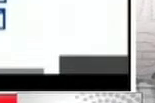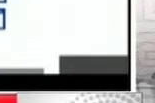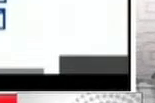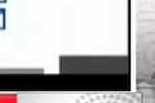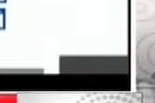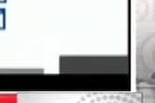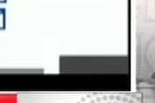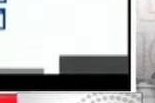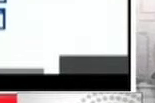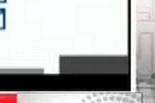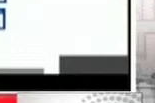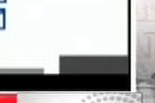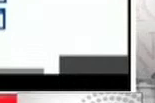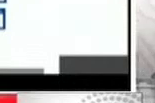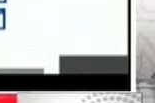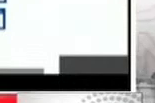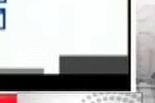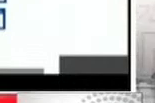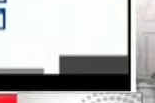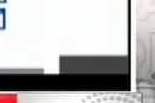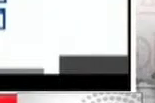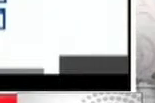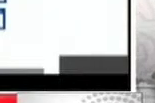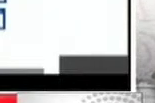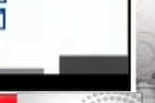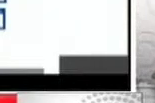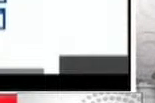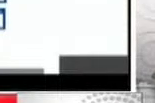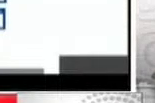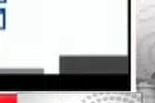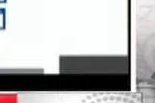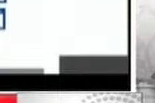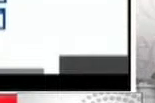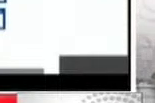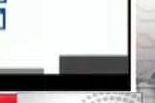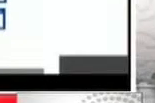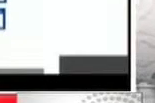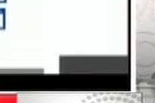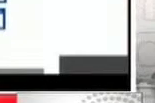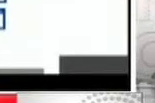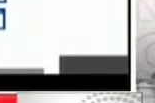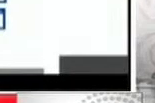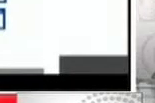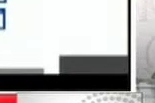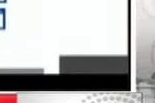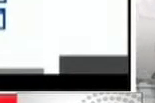salud, 1.114 millones, medidas para el personal de salud, como ven, es el